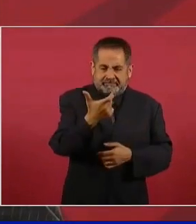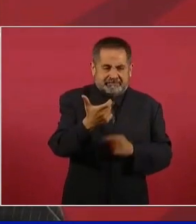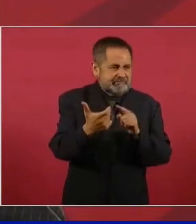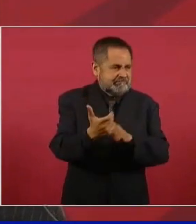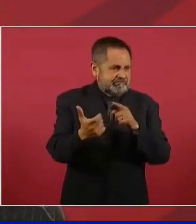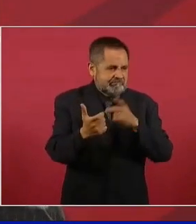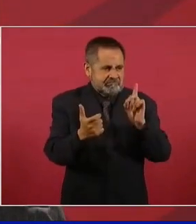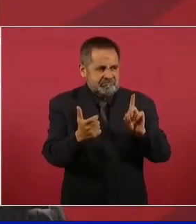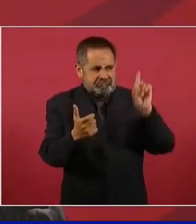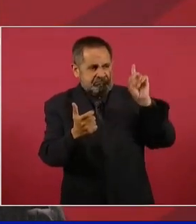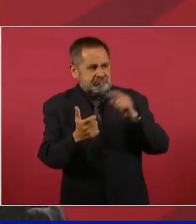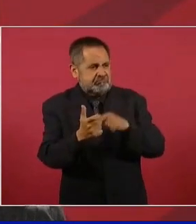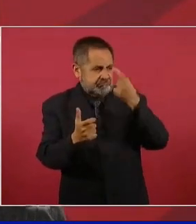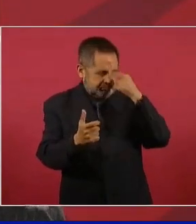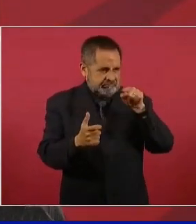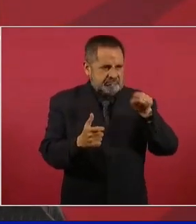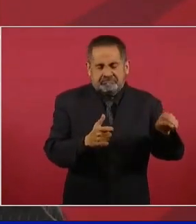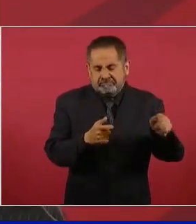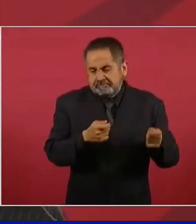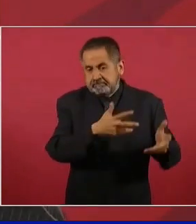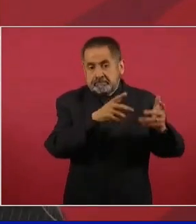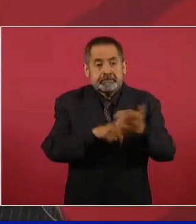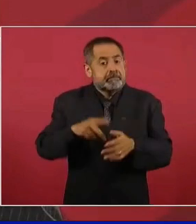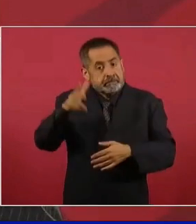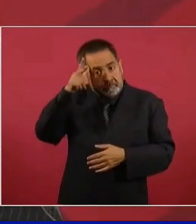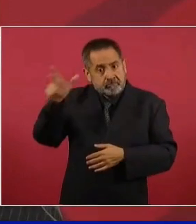Hidalgo genial, ilustrado,